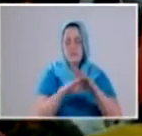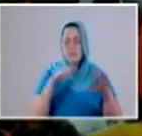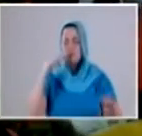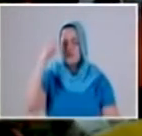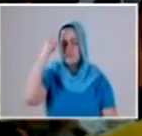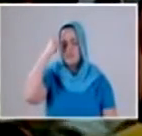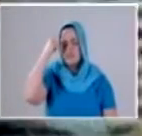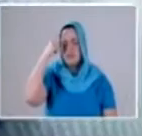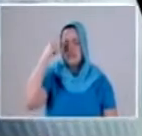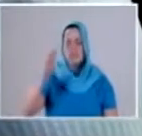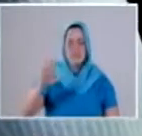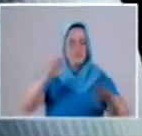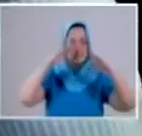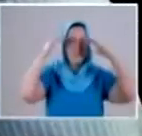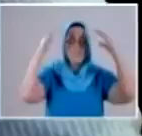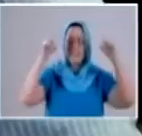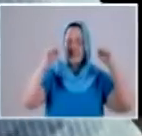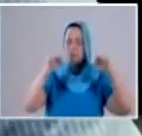puedan agradarte